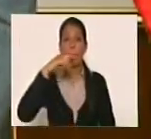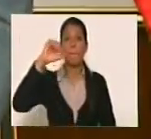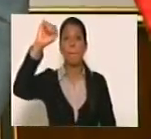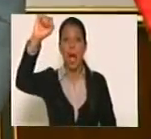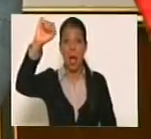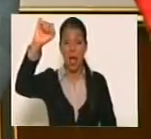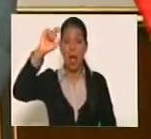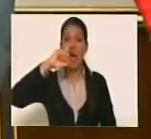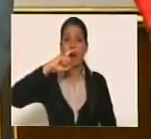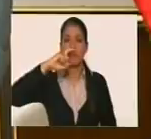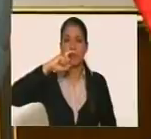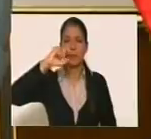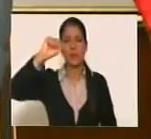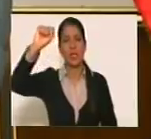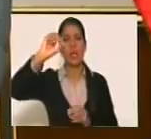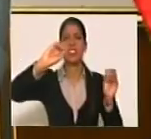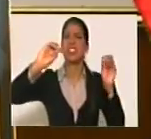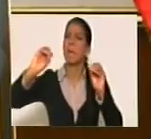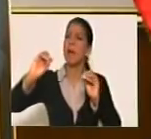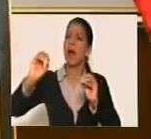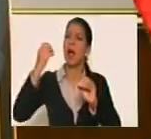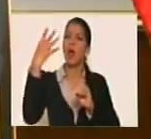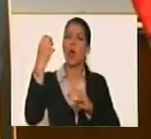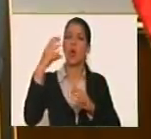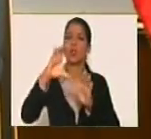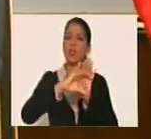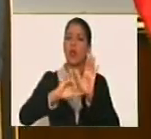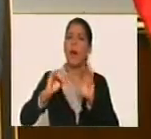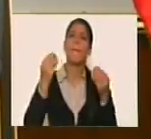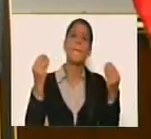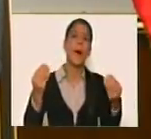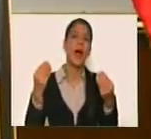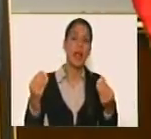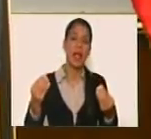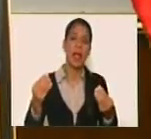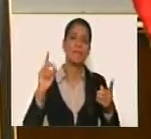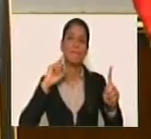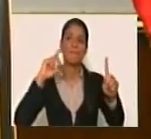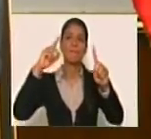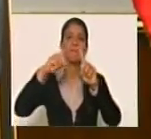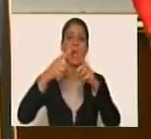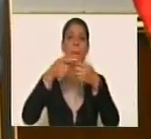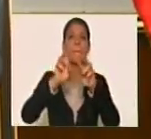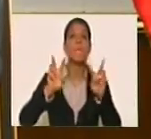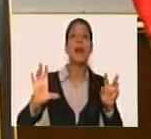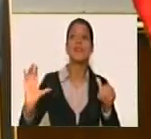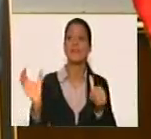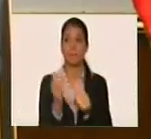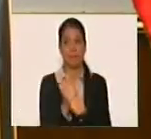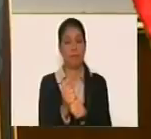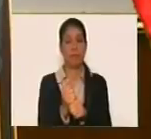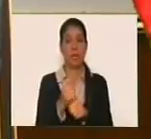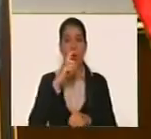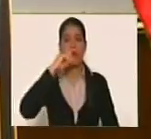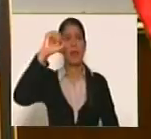presidente fue invocando la paz. El presidente dijo, basta de muerte,